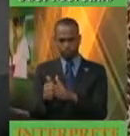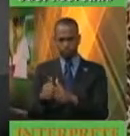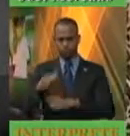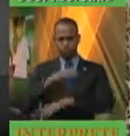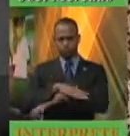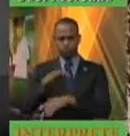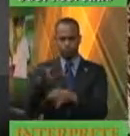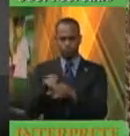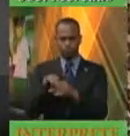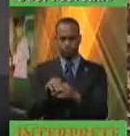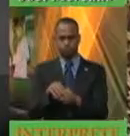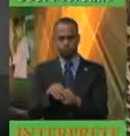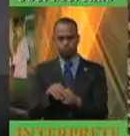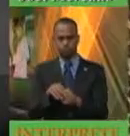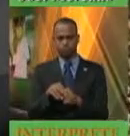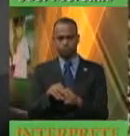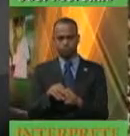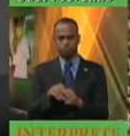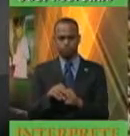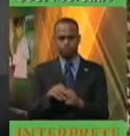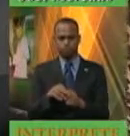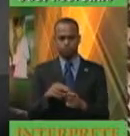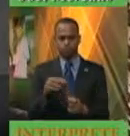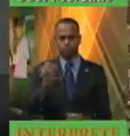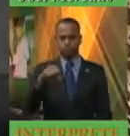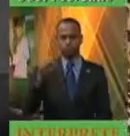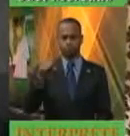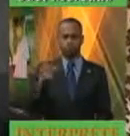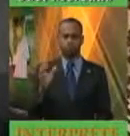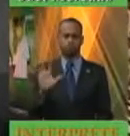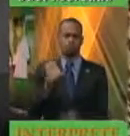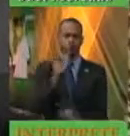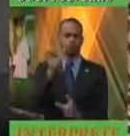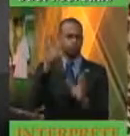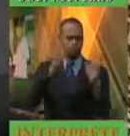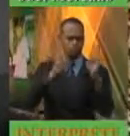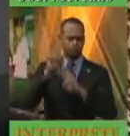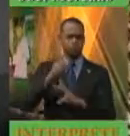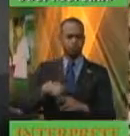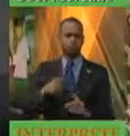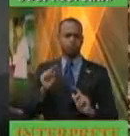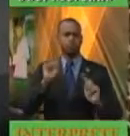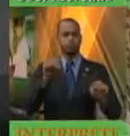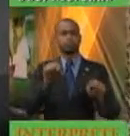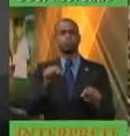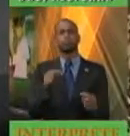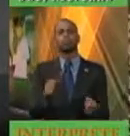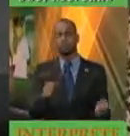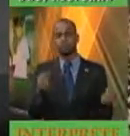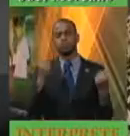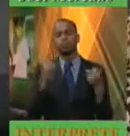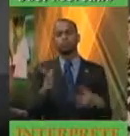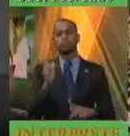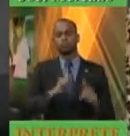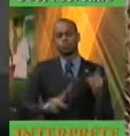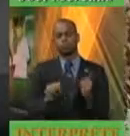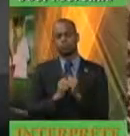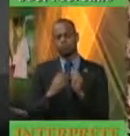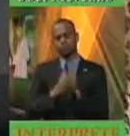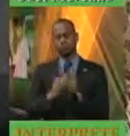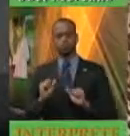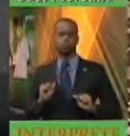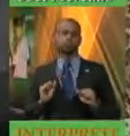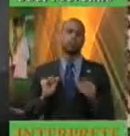las mesas electorales y eso para ir a votar? Me dice, sí, no te preocupes, que yo voy. La verdad que hubo una gran cantidad de personas con